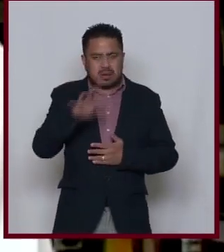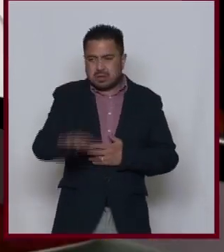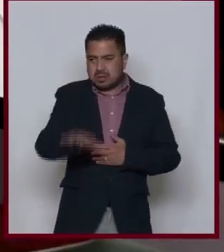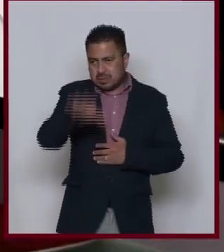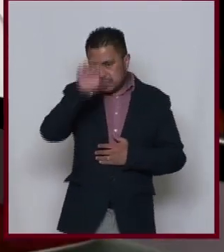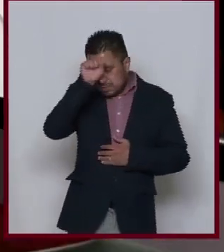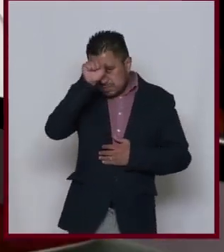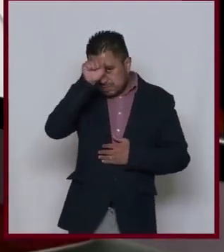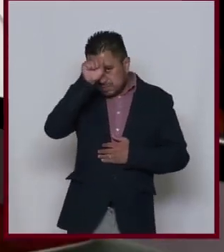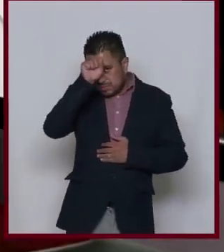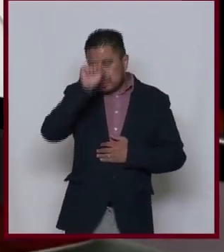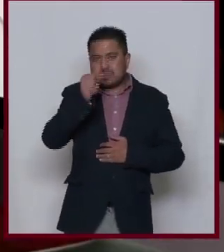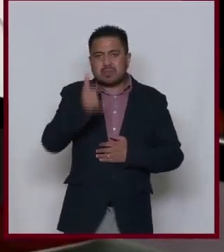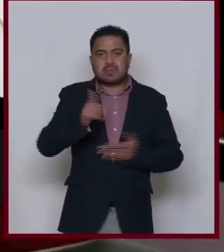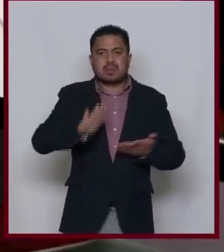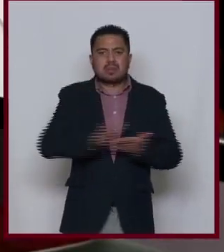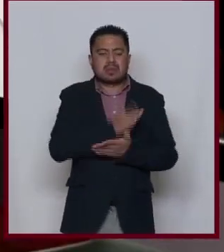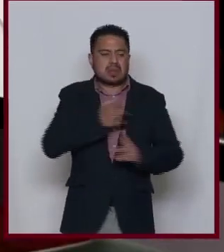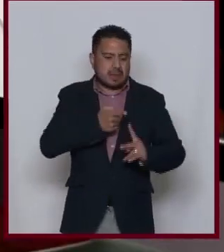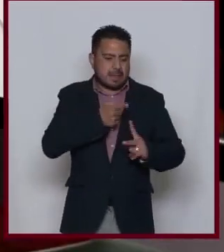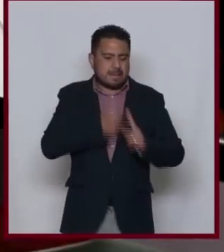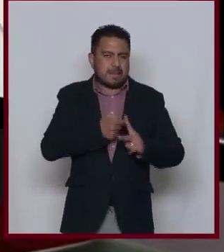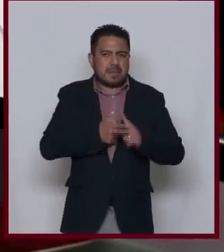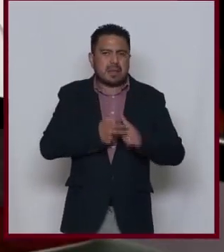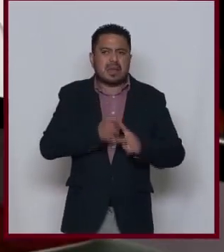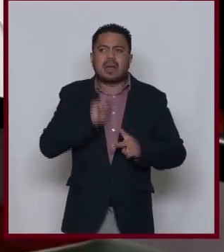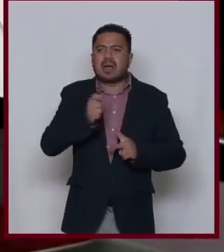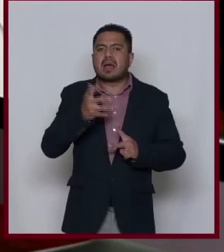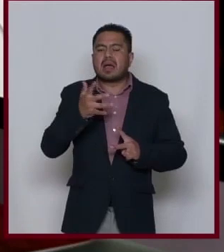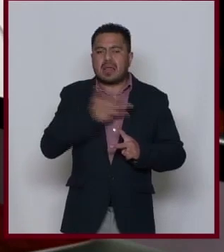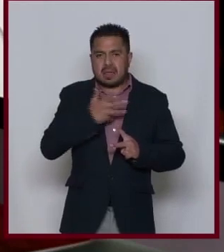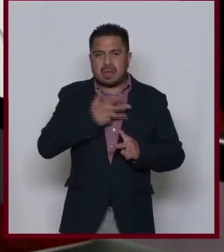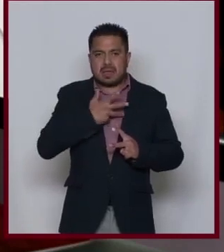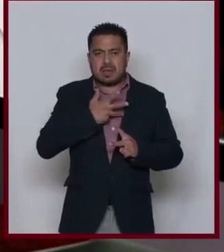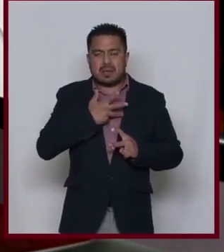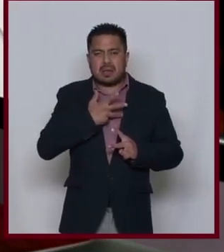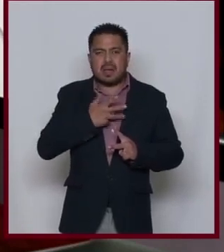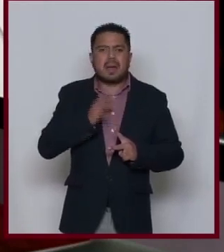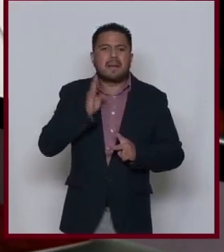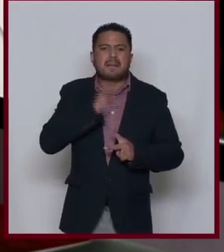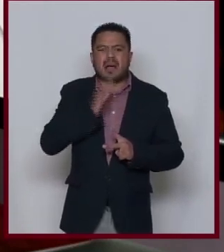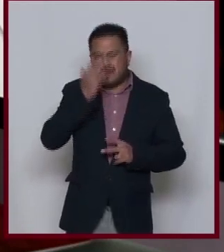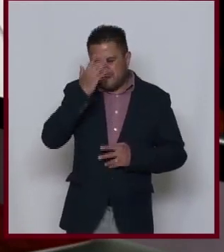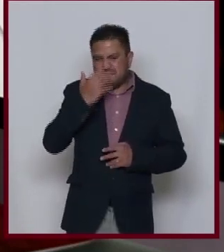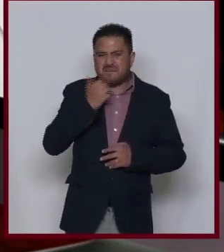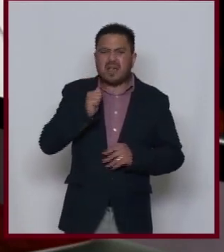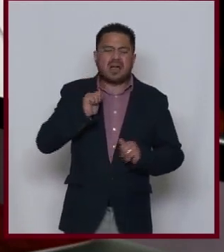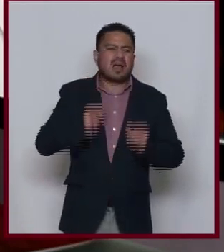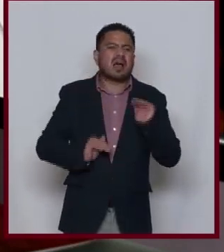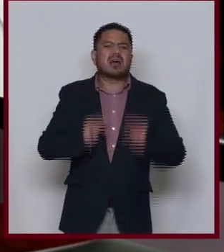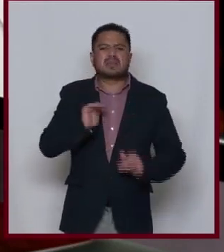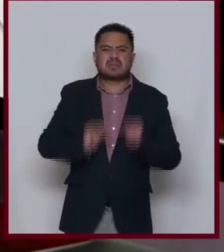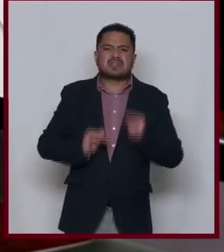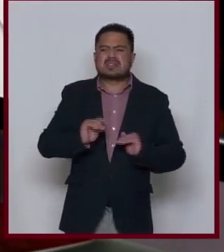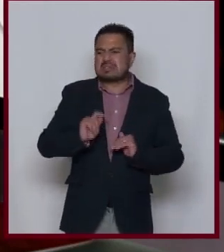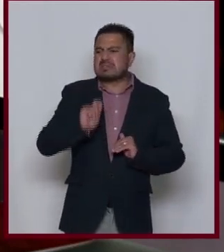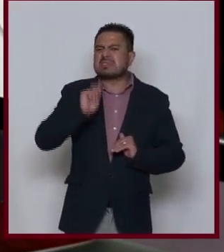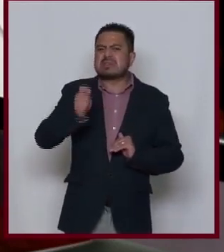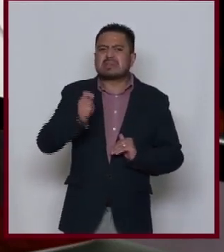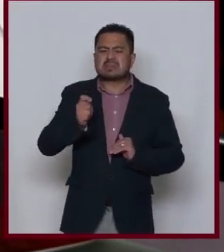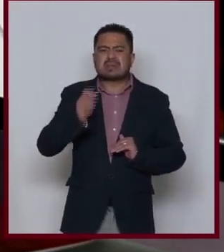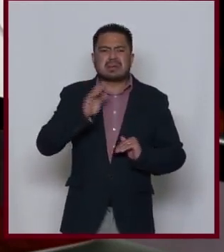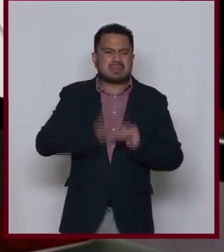adquirirlo, y que las matemáticas tienen una mala fama a veces de que son